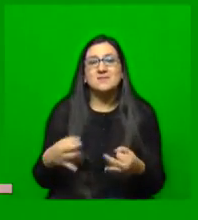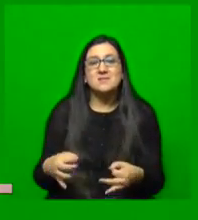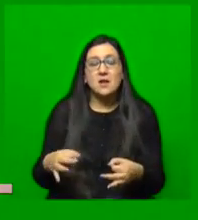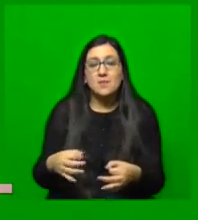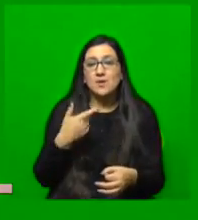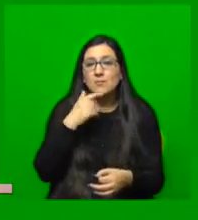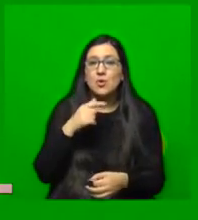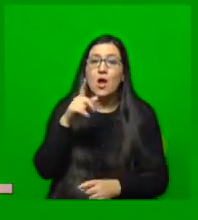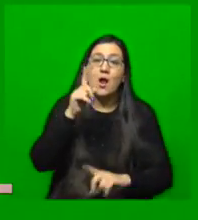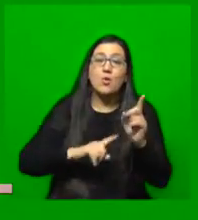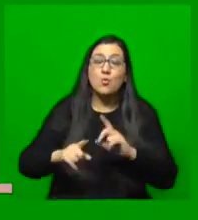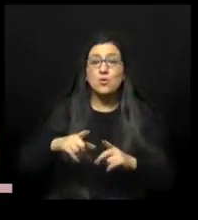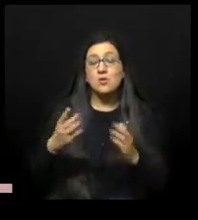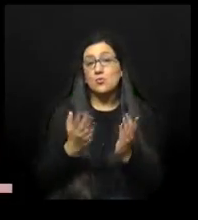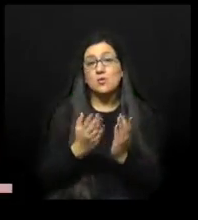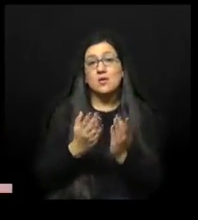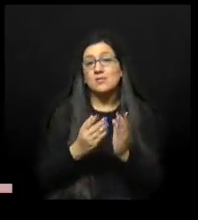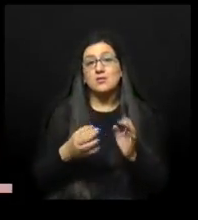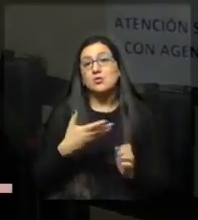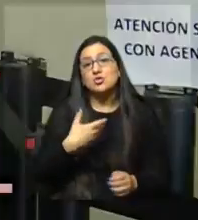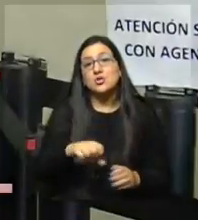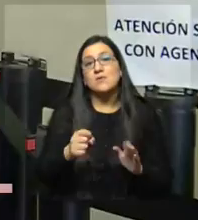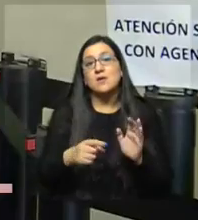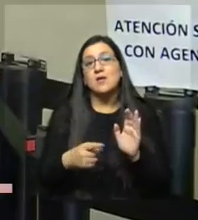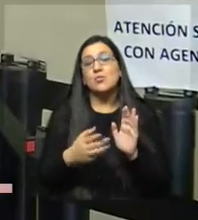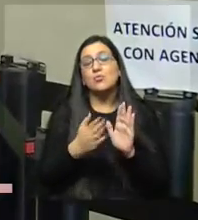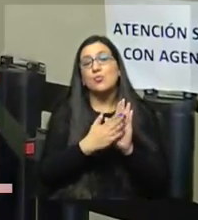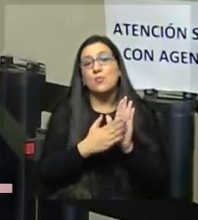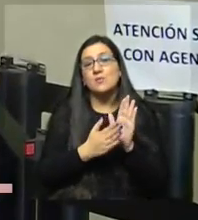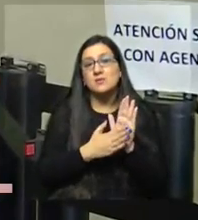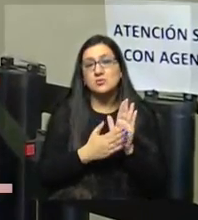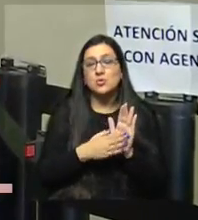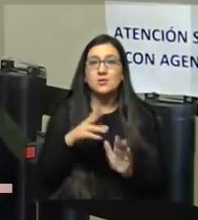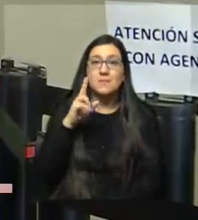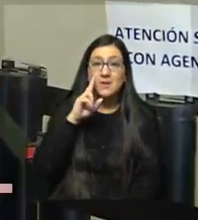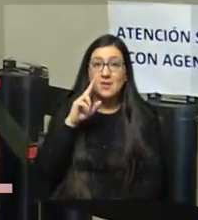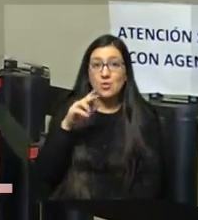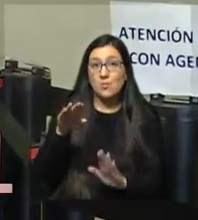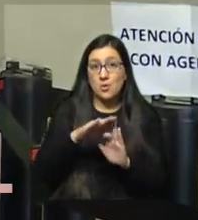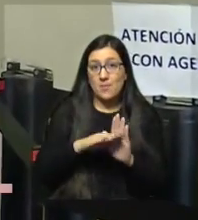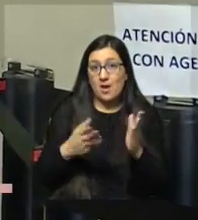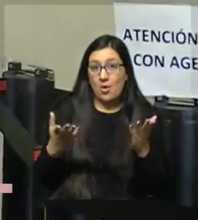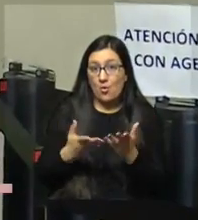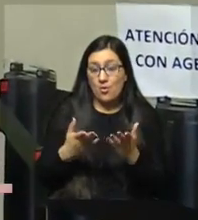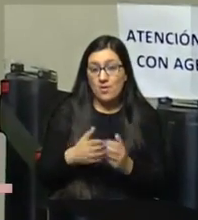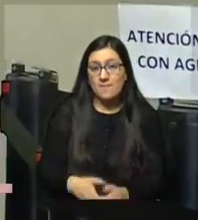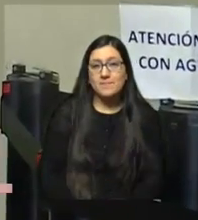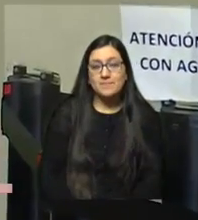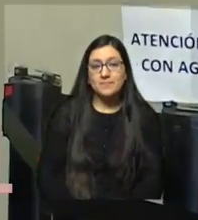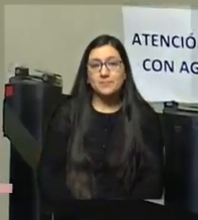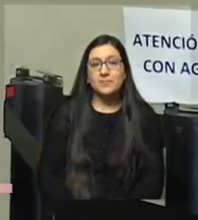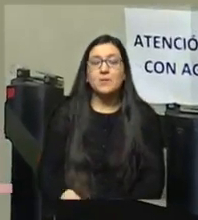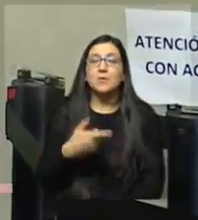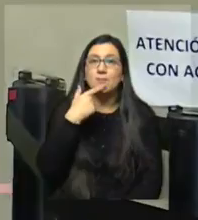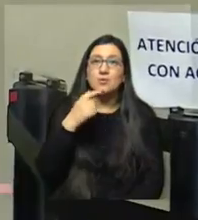Si algún estudiante no llega a presentar la documentación, que puede estar mirando este programa ahora mismo, si no llega a conseguir algún papel, por ejemplo,